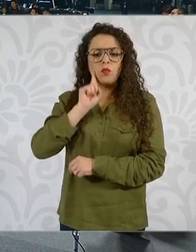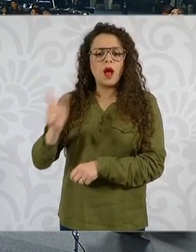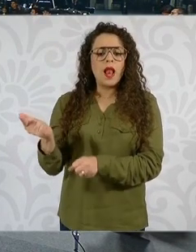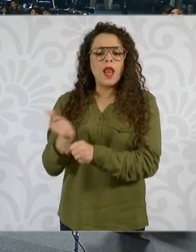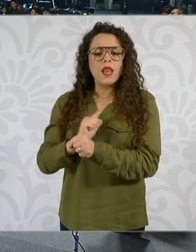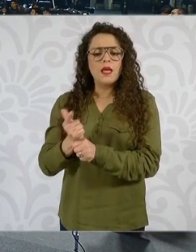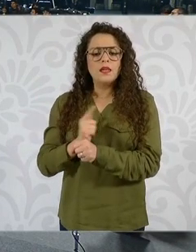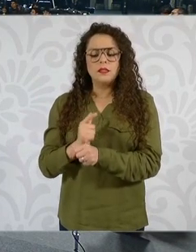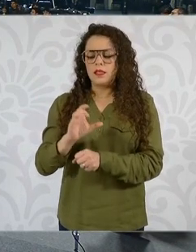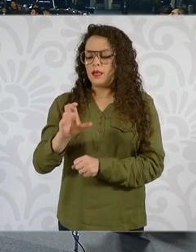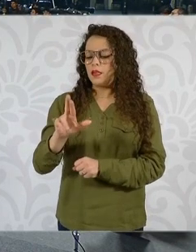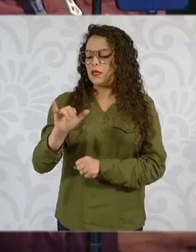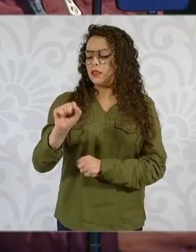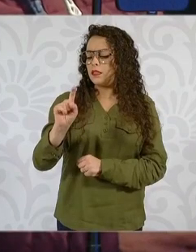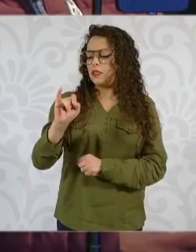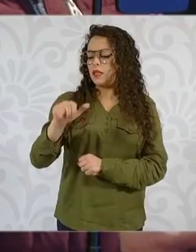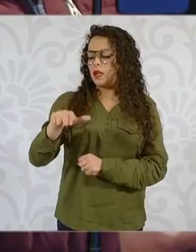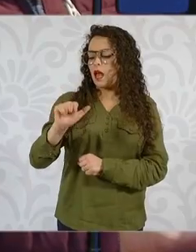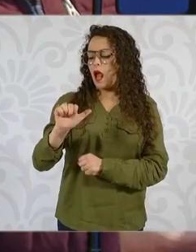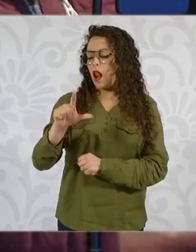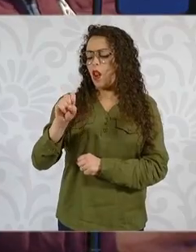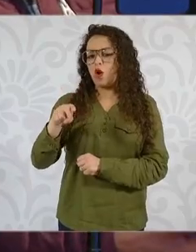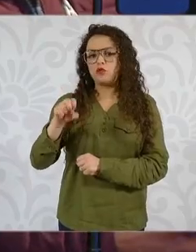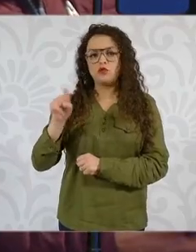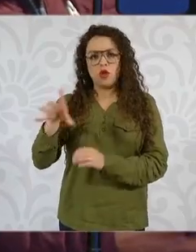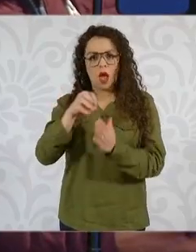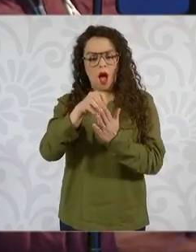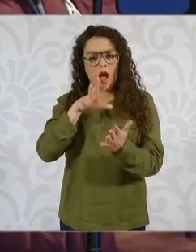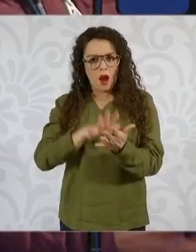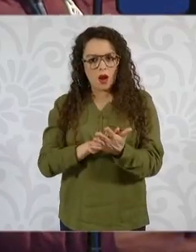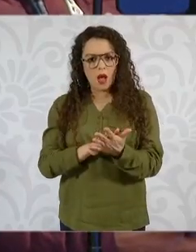Cristina Alonso para